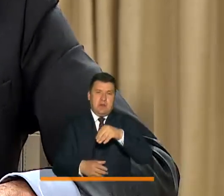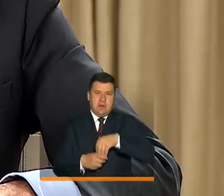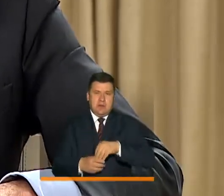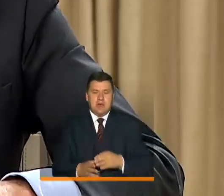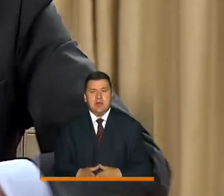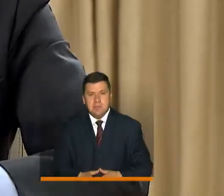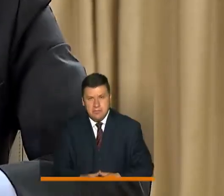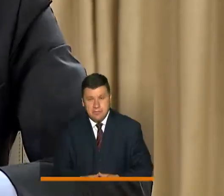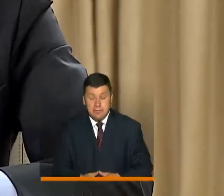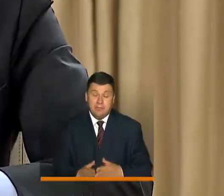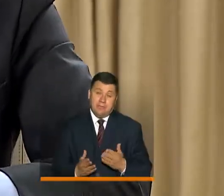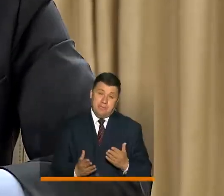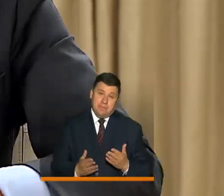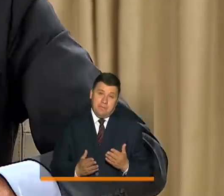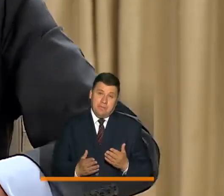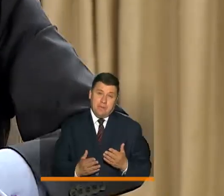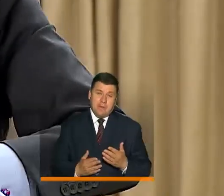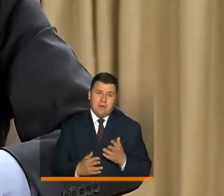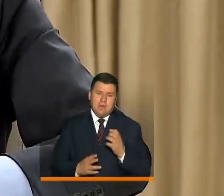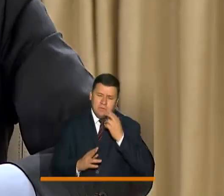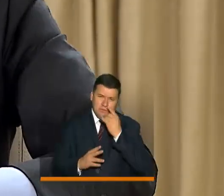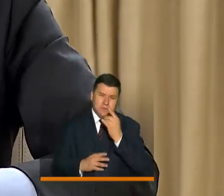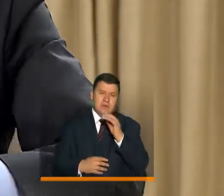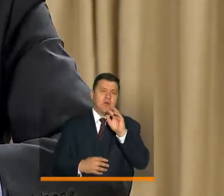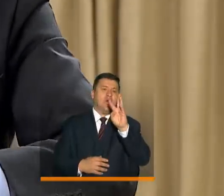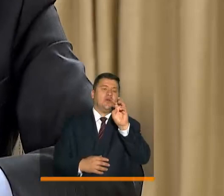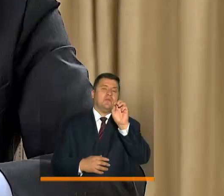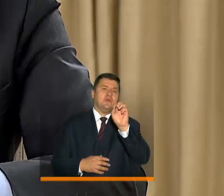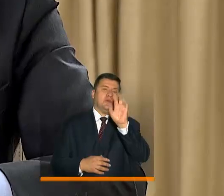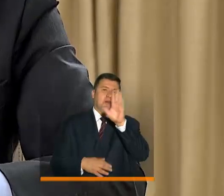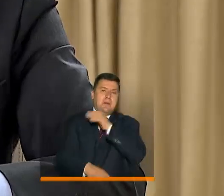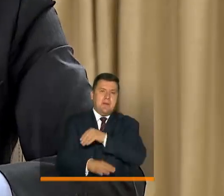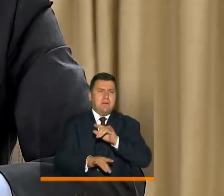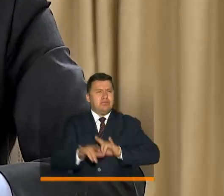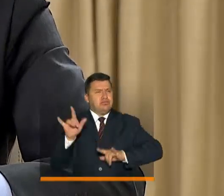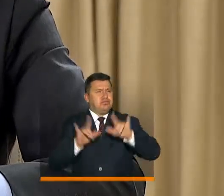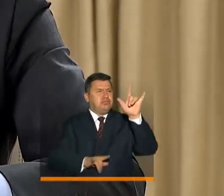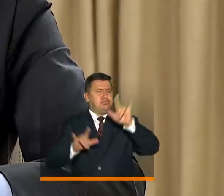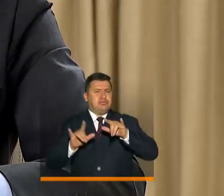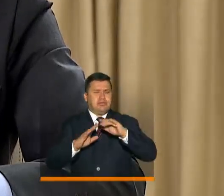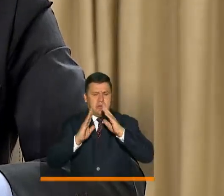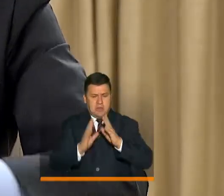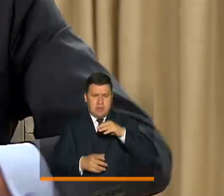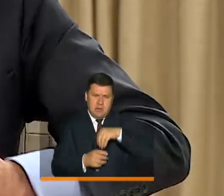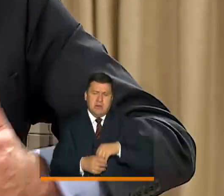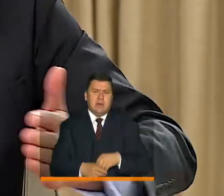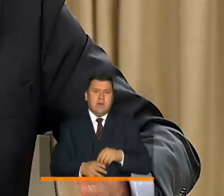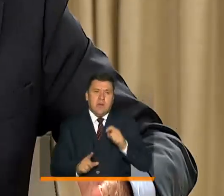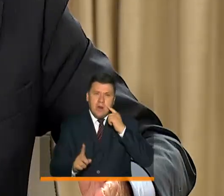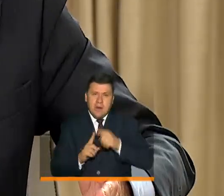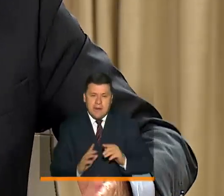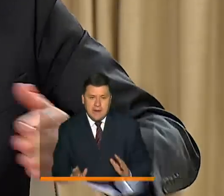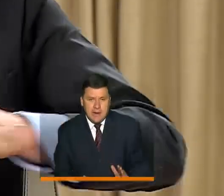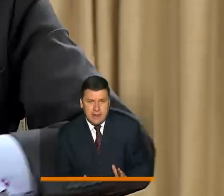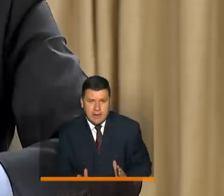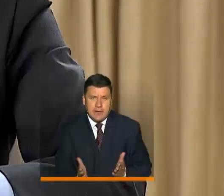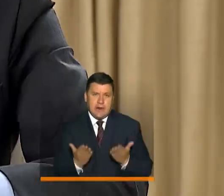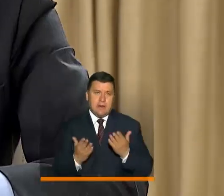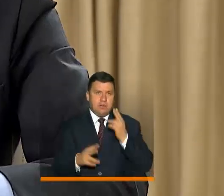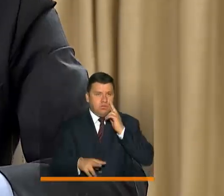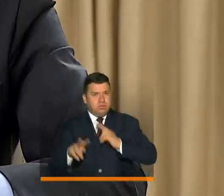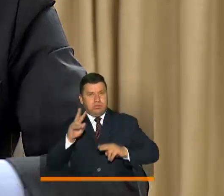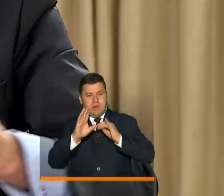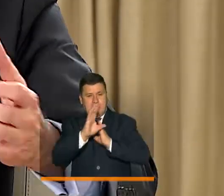pesos. Así, la intención es llegar a 8.5 millones de viajes en turismo doméstico, recuperar lo que teníamos en